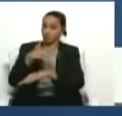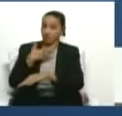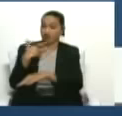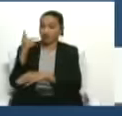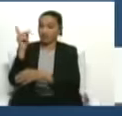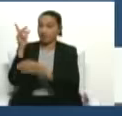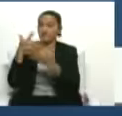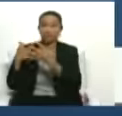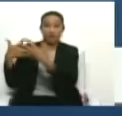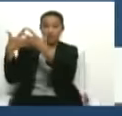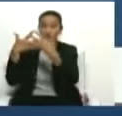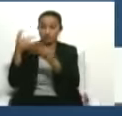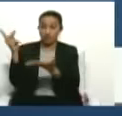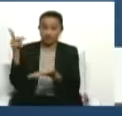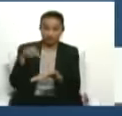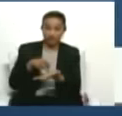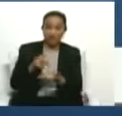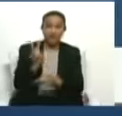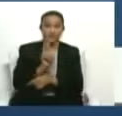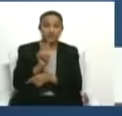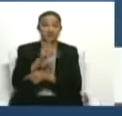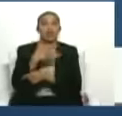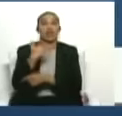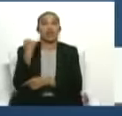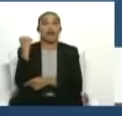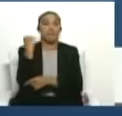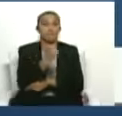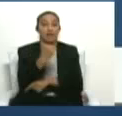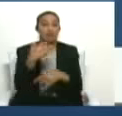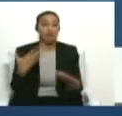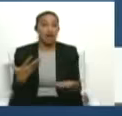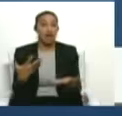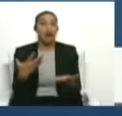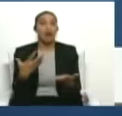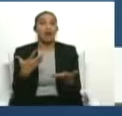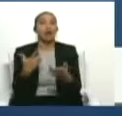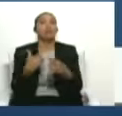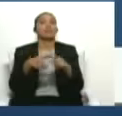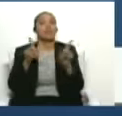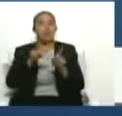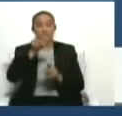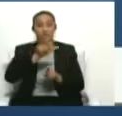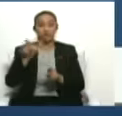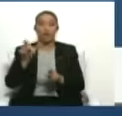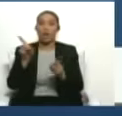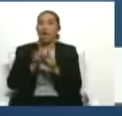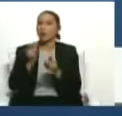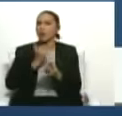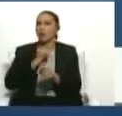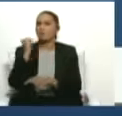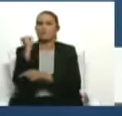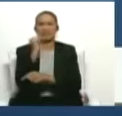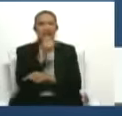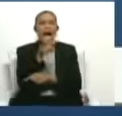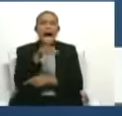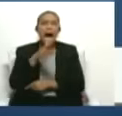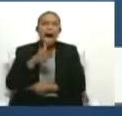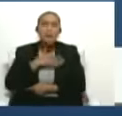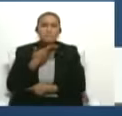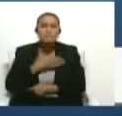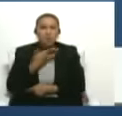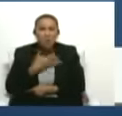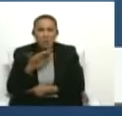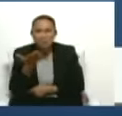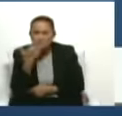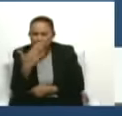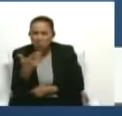Améstica. Matan a Cancerbero, matan a Carlos Molnar y salen unos por ahí. Ay, no, pobrecito. ¿Pero pobrecito qué? Pobrecito los que